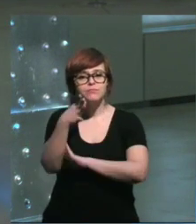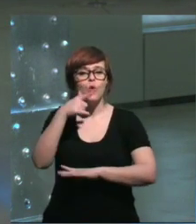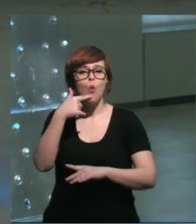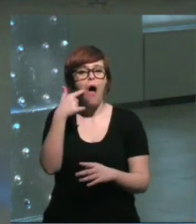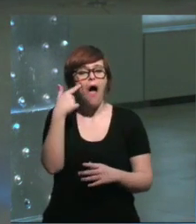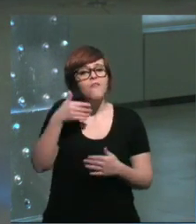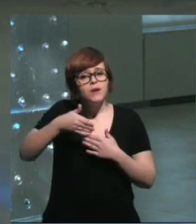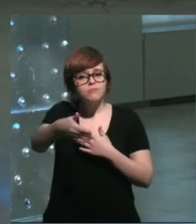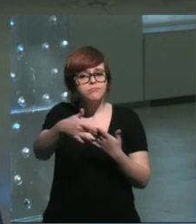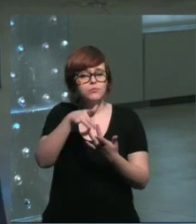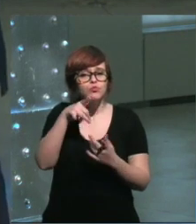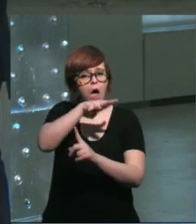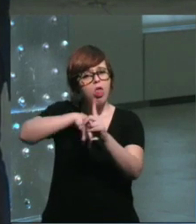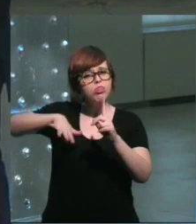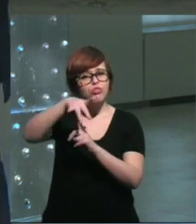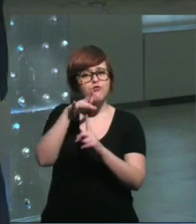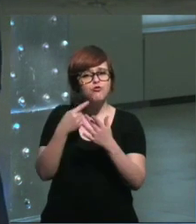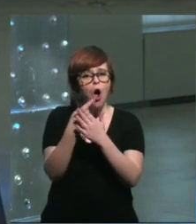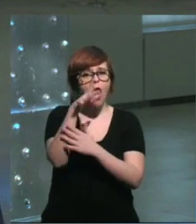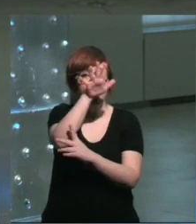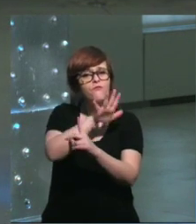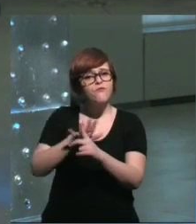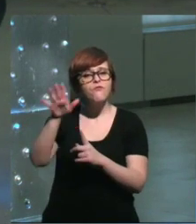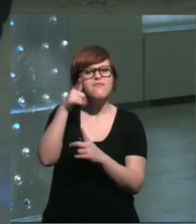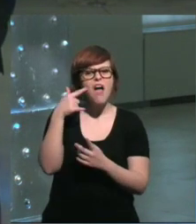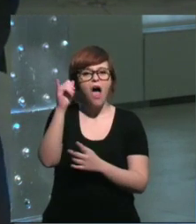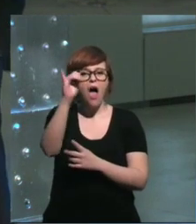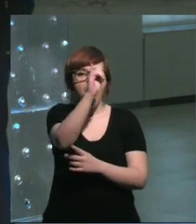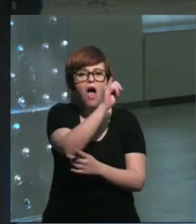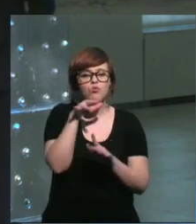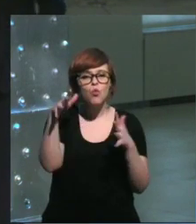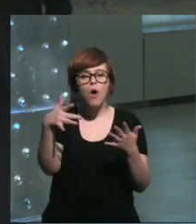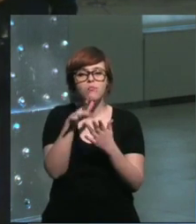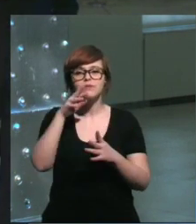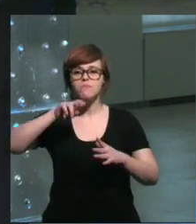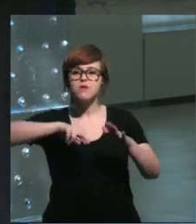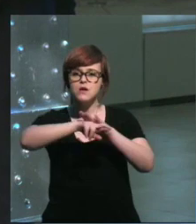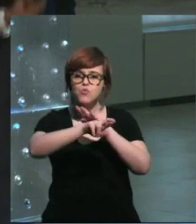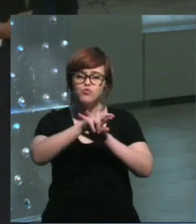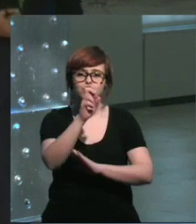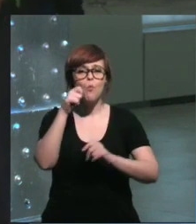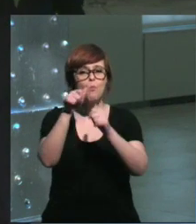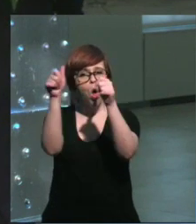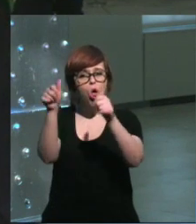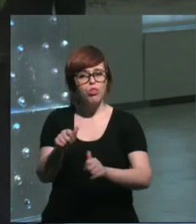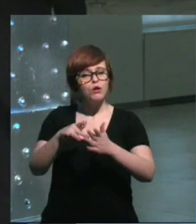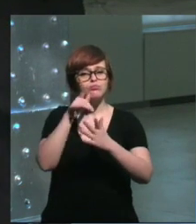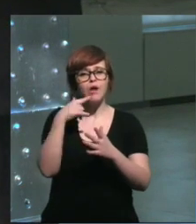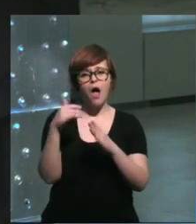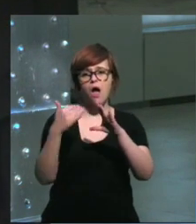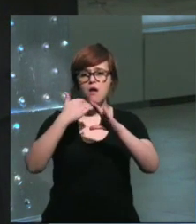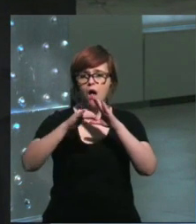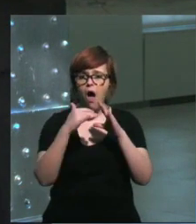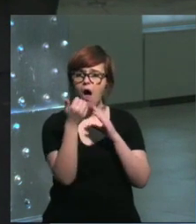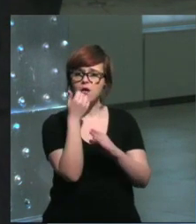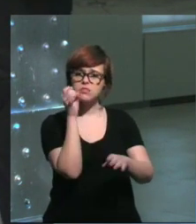qué eventos había alrededor mío. Tenía un apartado de recursos con plantillas, con modelos de cartas, de